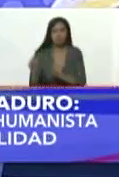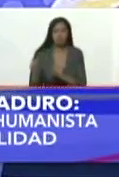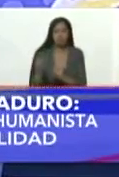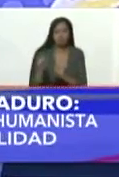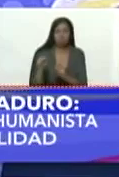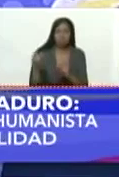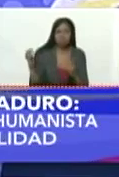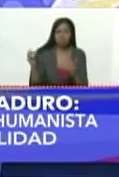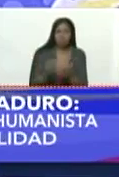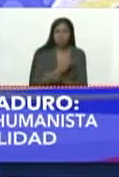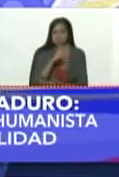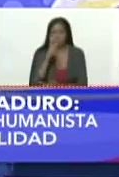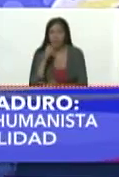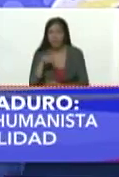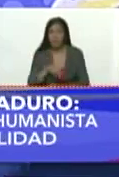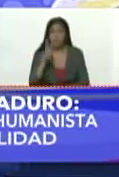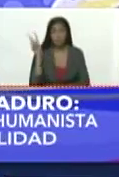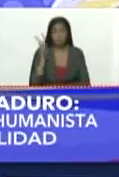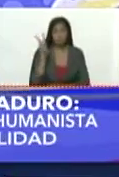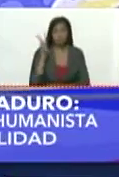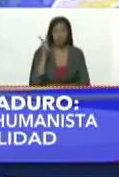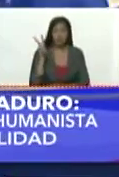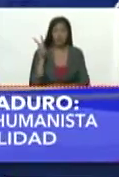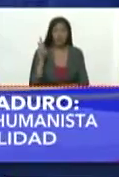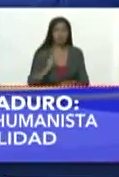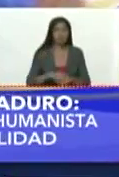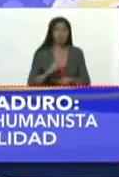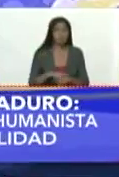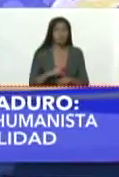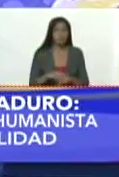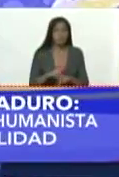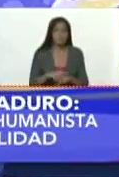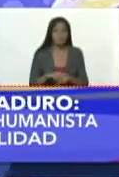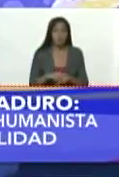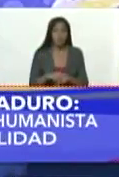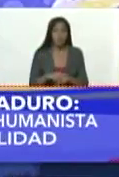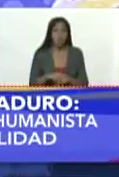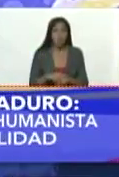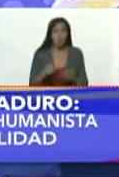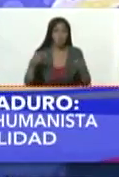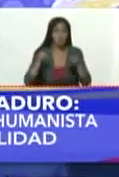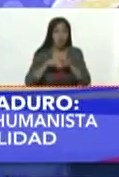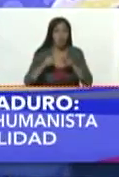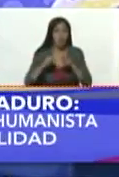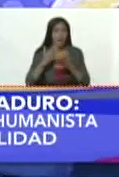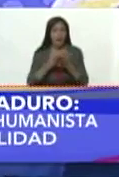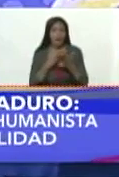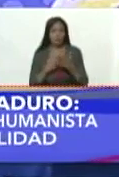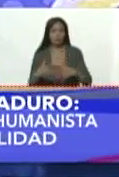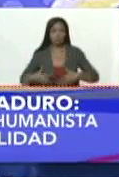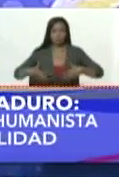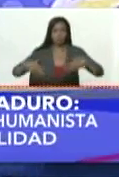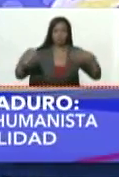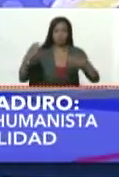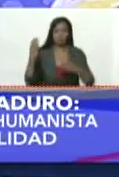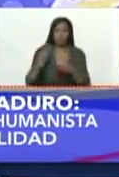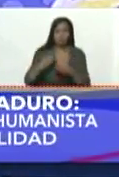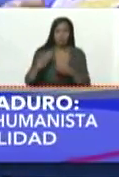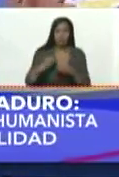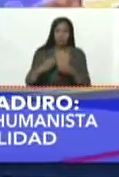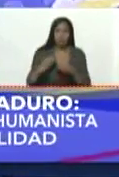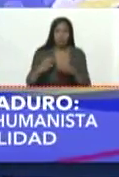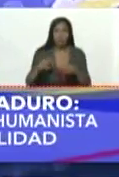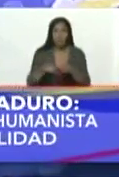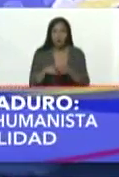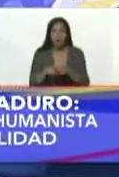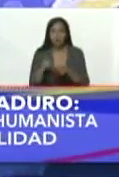salvaje. Y Venezuela, en tiempos de vacas gordas, y boom petrolero o en tiempos